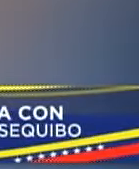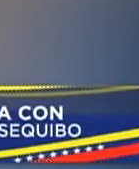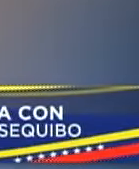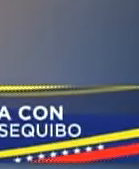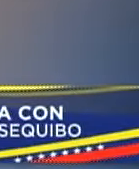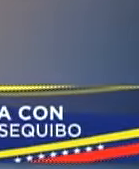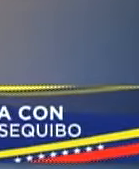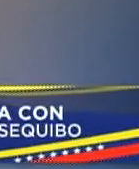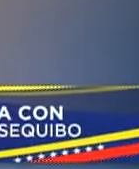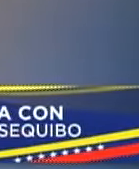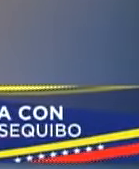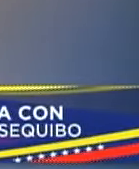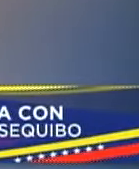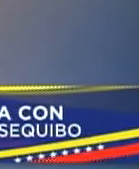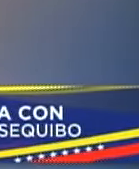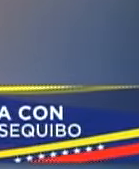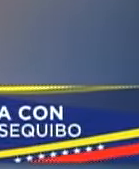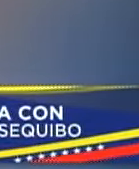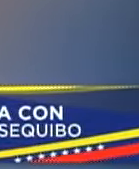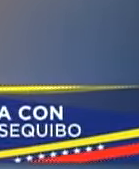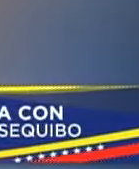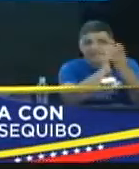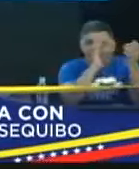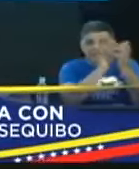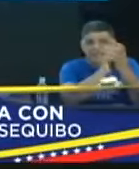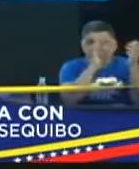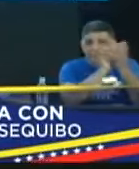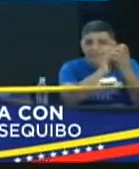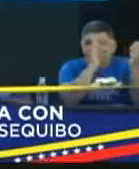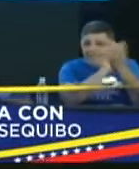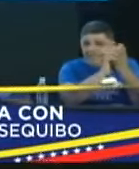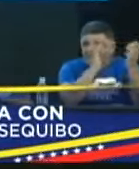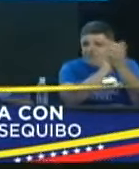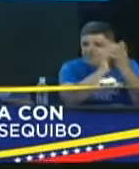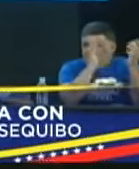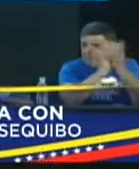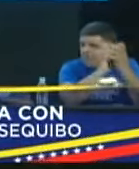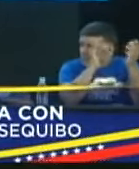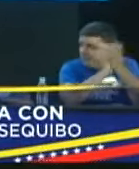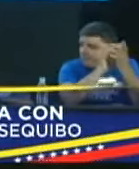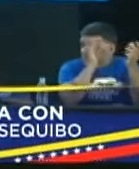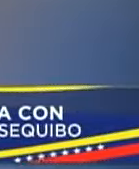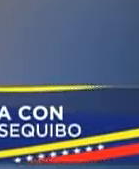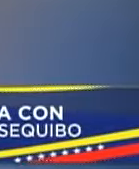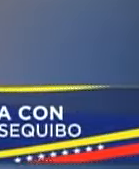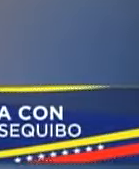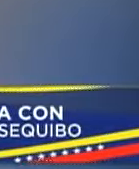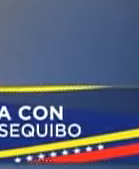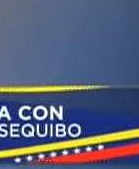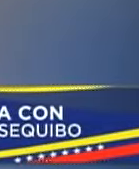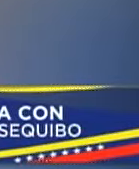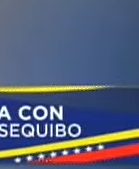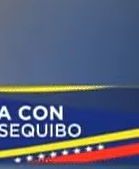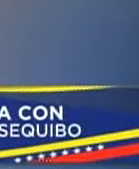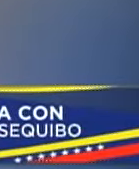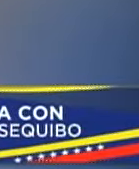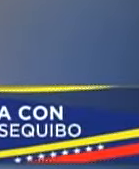Bueno, mi saludo, compañeros, compatriotas, al glorioso,